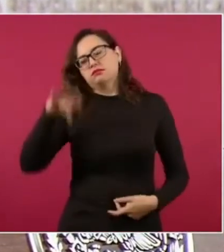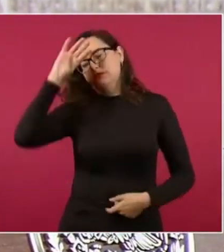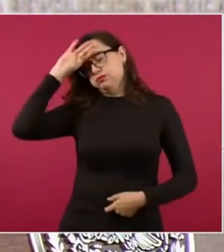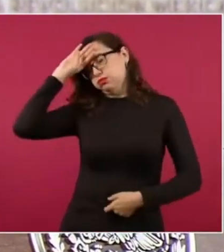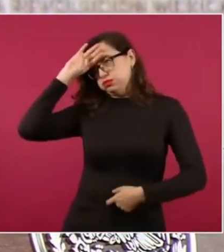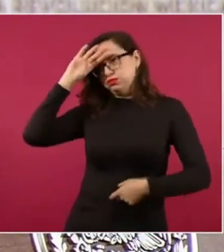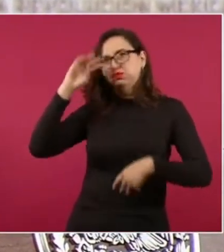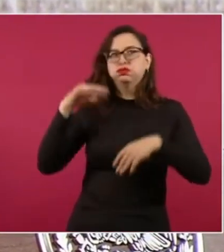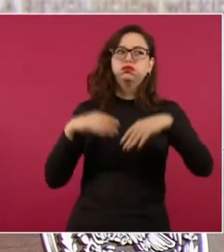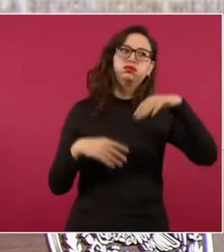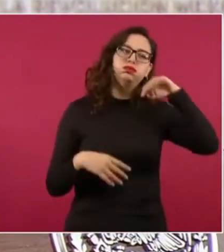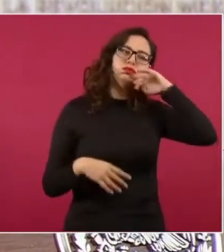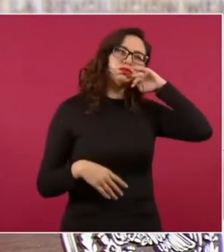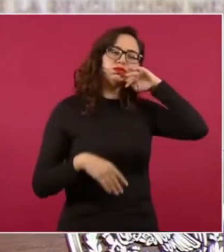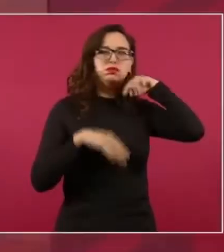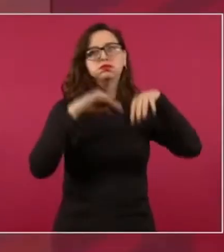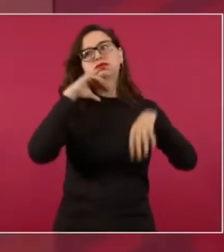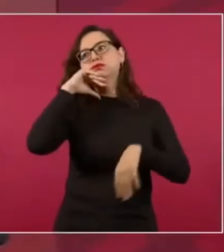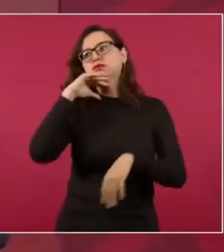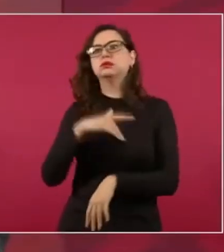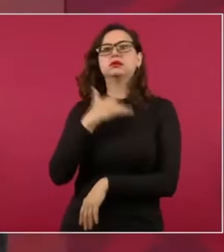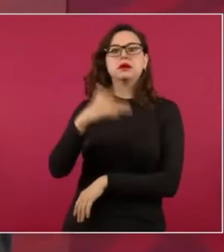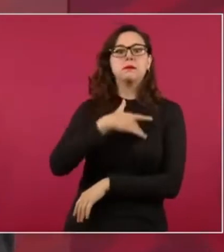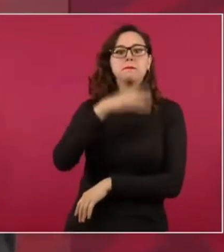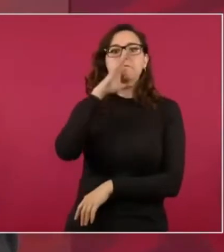O el que no está acostumbrado, ¿no?